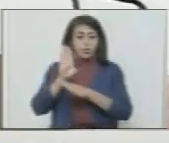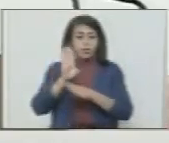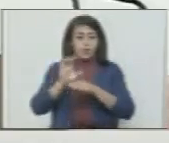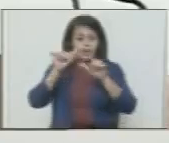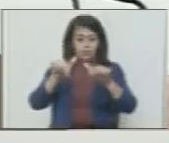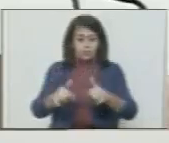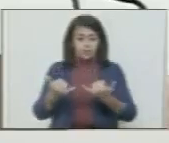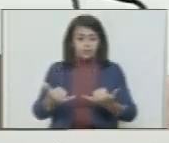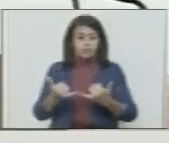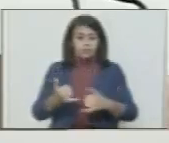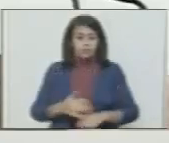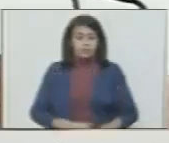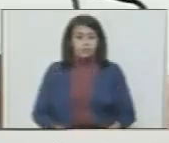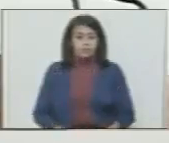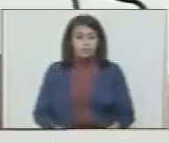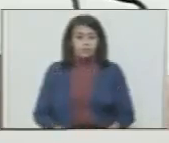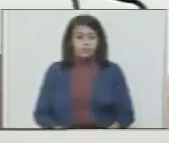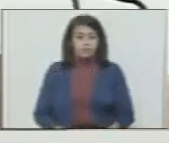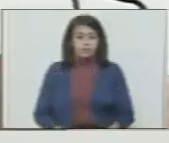el presente.